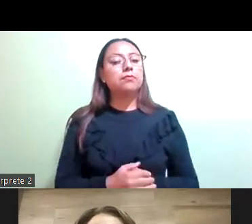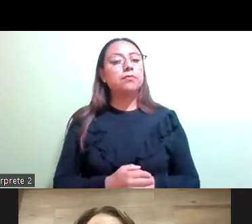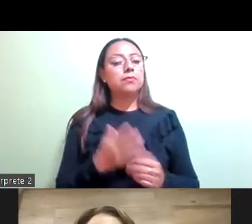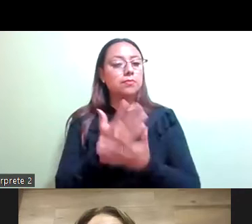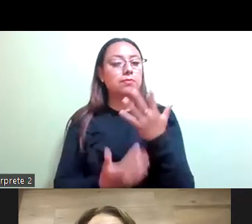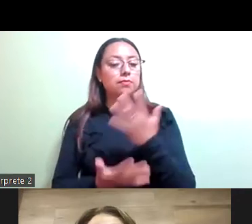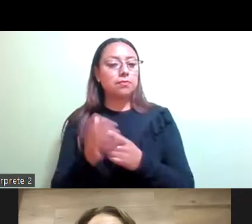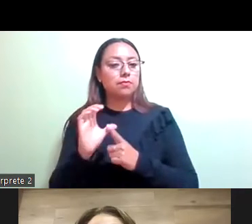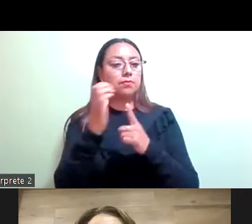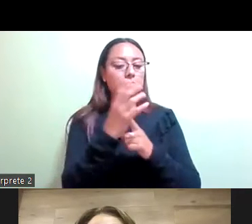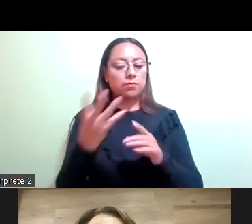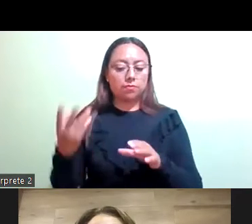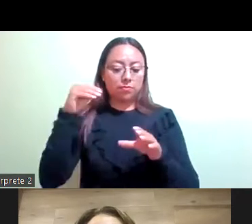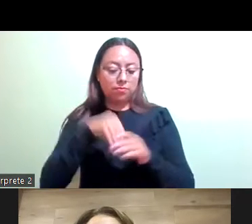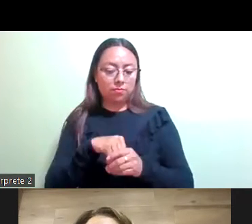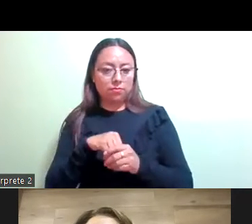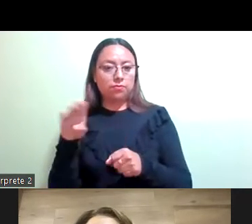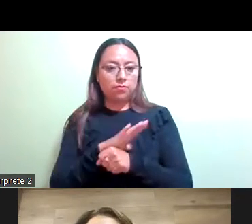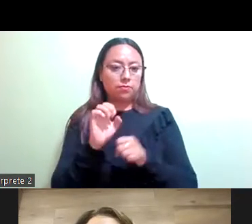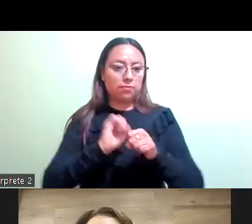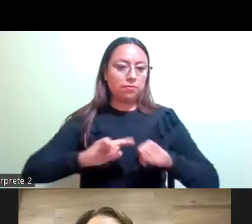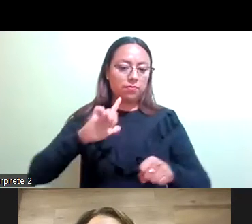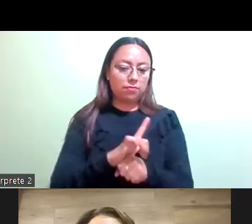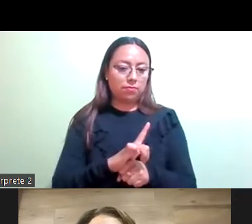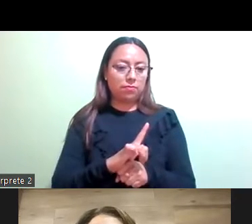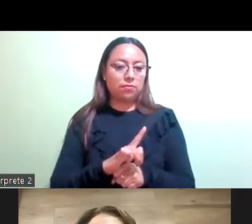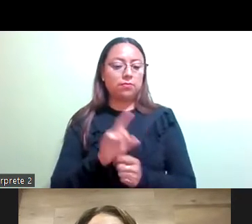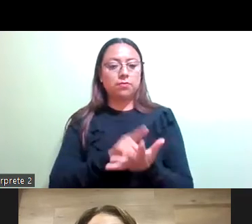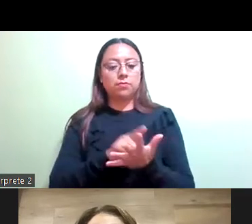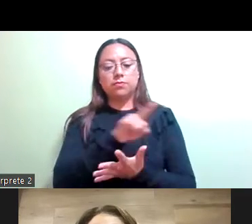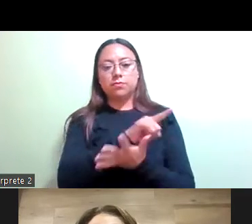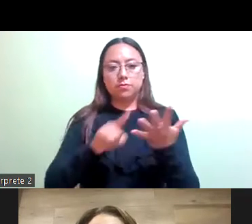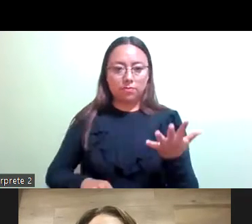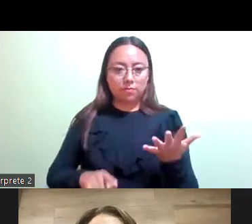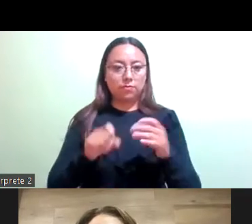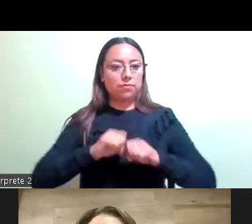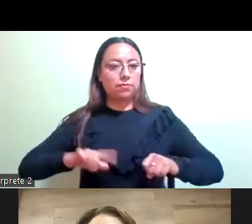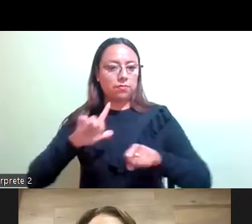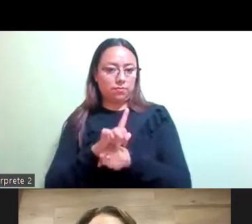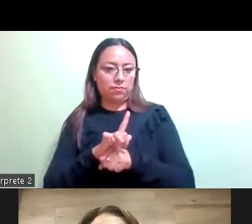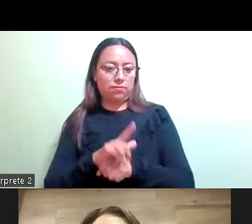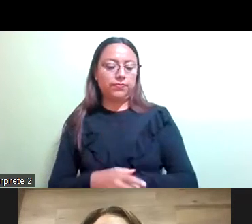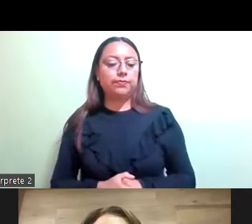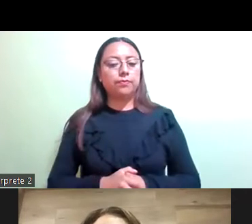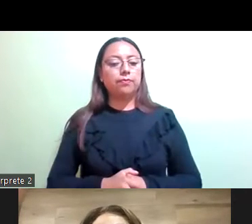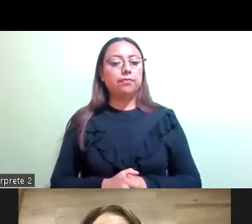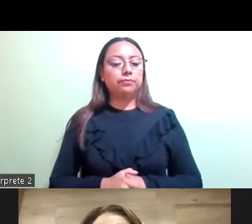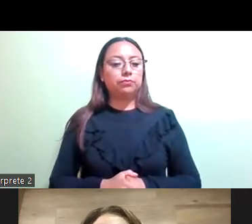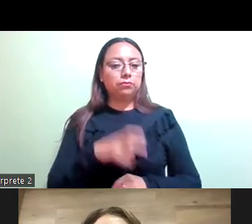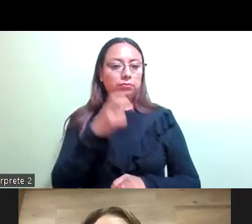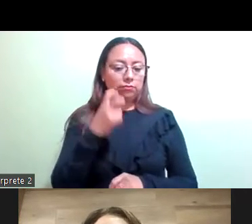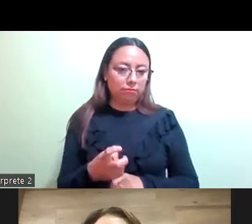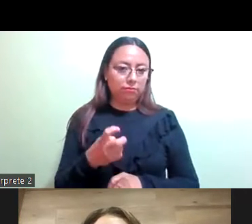Inclusión, Bienestar Social y Exigibilidad de Derechos Sociales de este